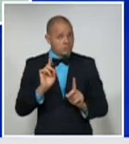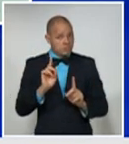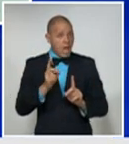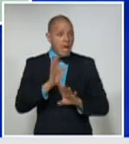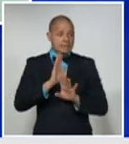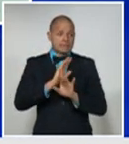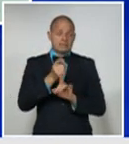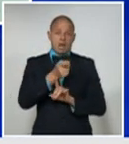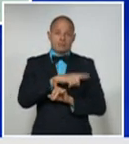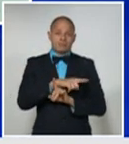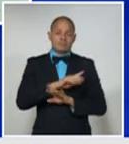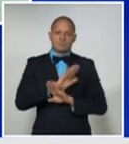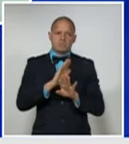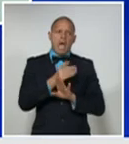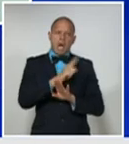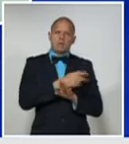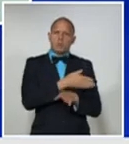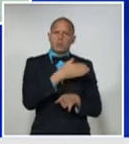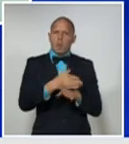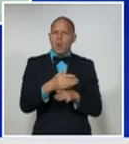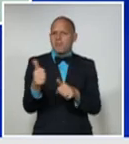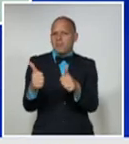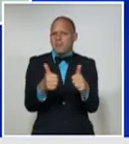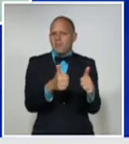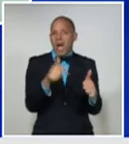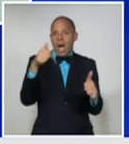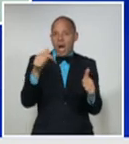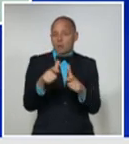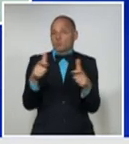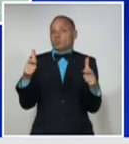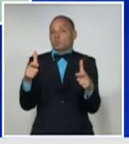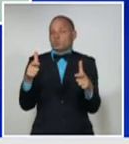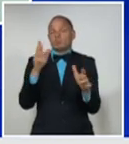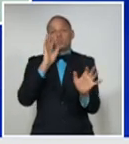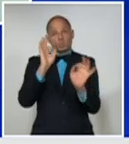ido controlando. Sabemos que su Consejo